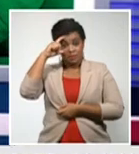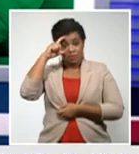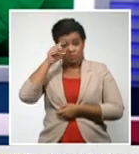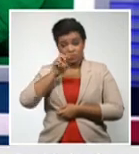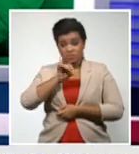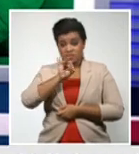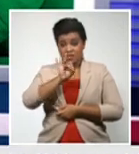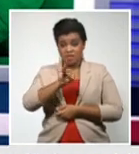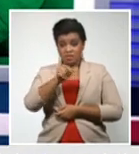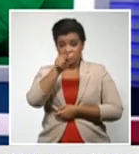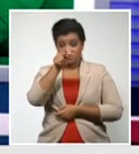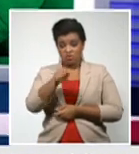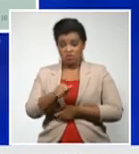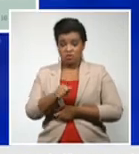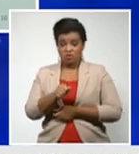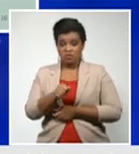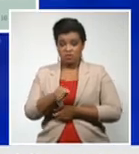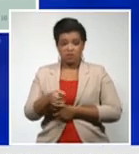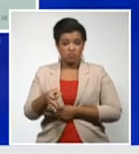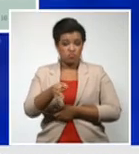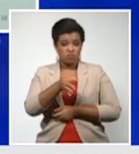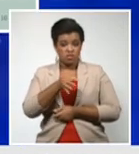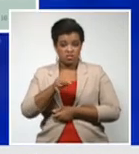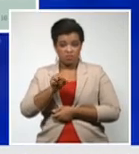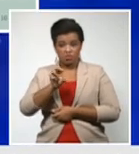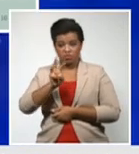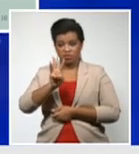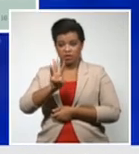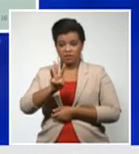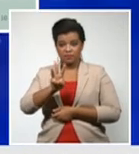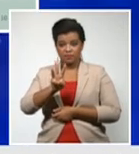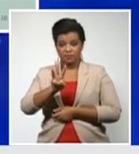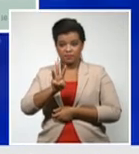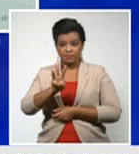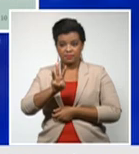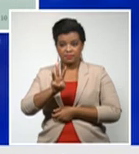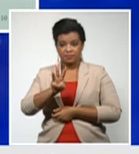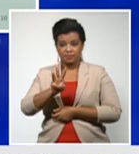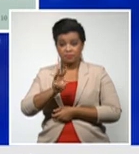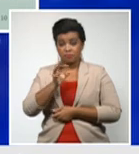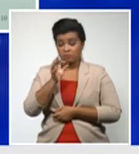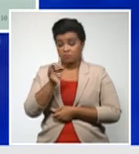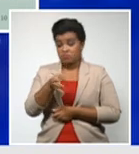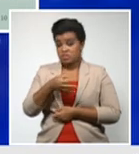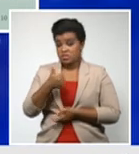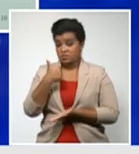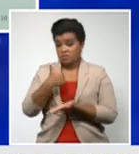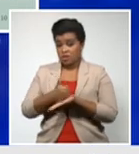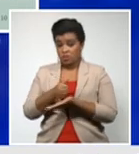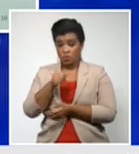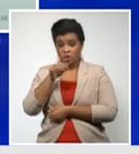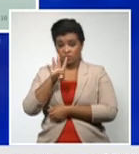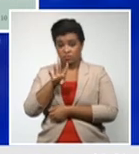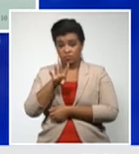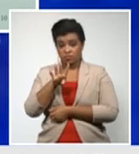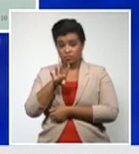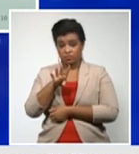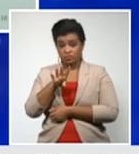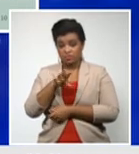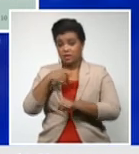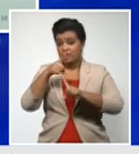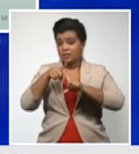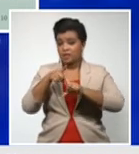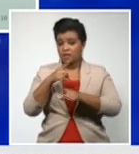casos autóctonos en 3 de sus 8 municipios, el municipio Santi Espíritus con 4, Trinidad con 2